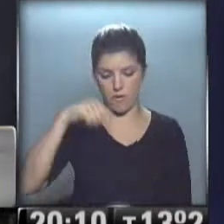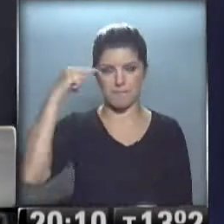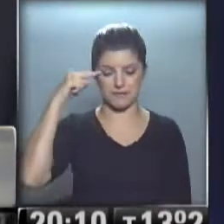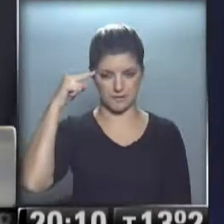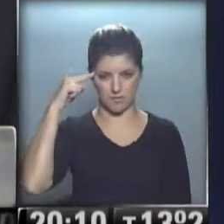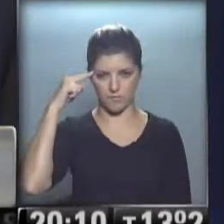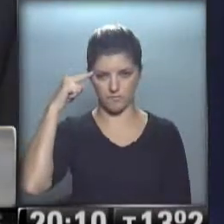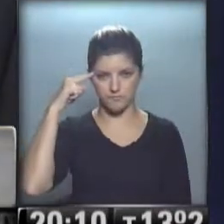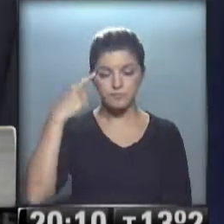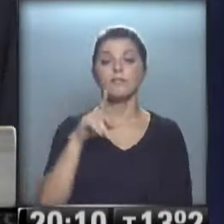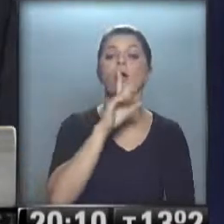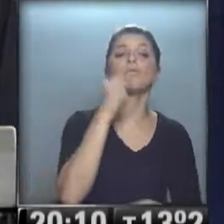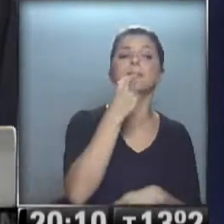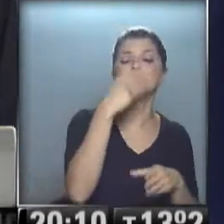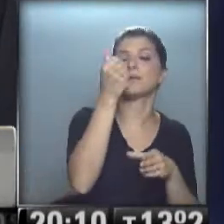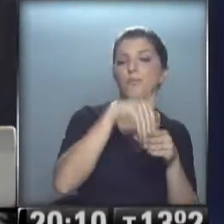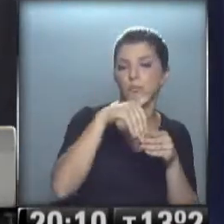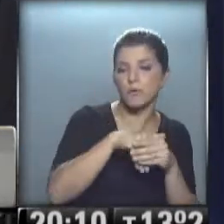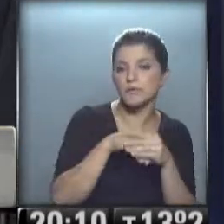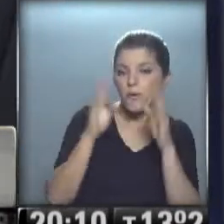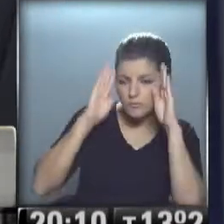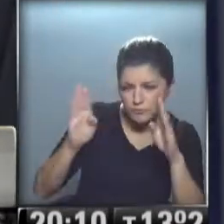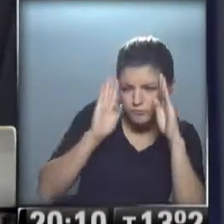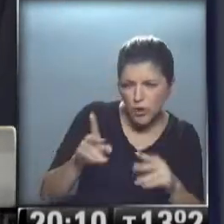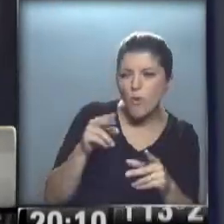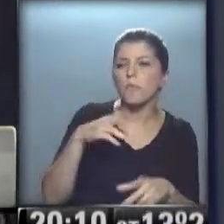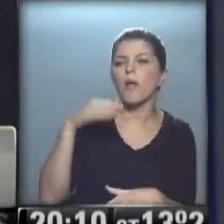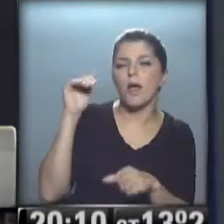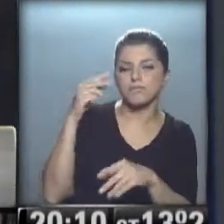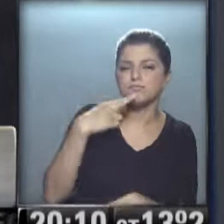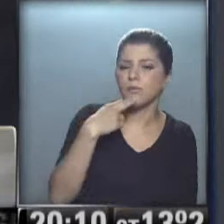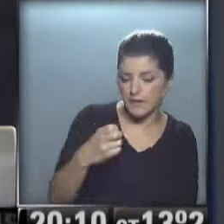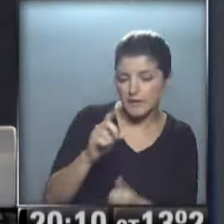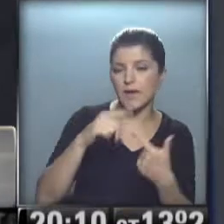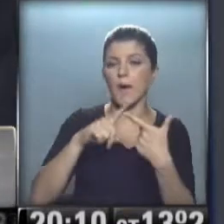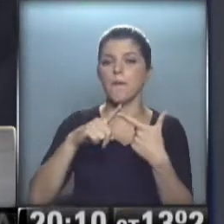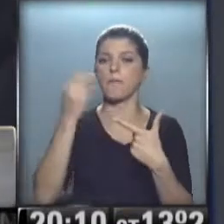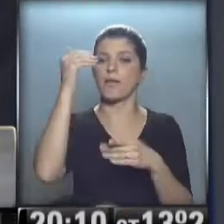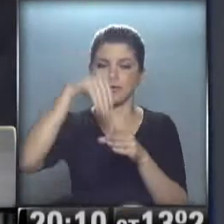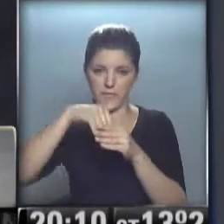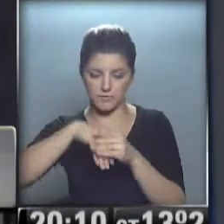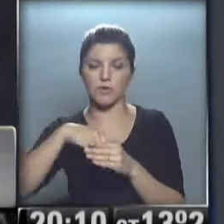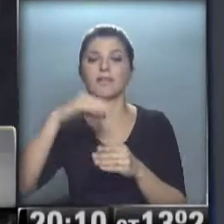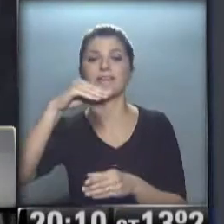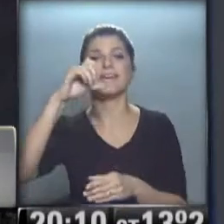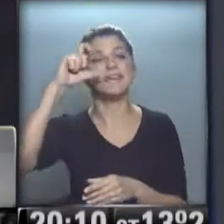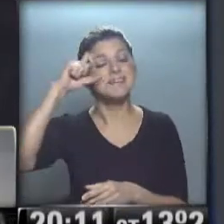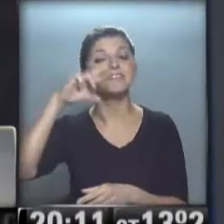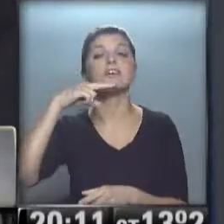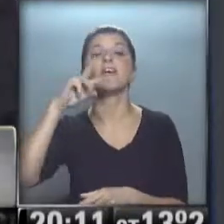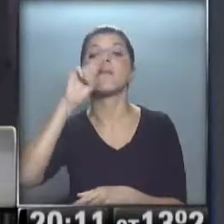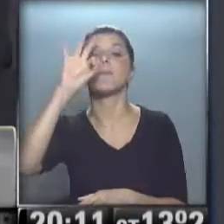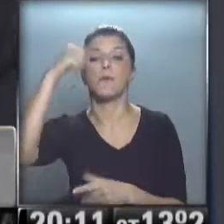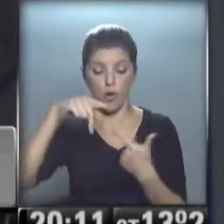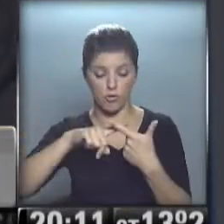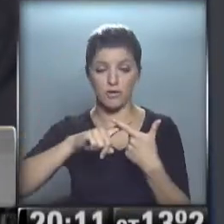habla que los buitres inclusive van hasta por las reservas energéticas, van hasta por las inversiones que puede hacer Chevron en Vaca Muerta. Digo,